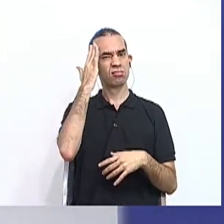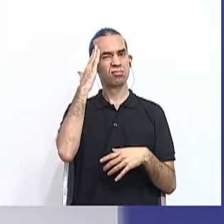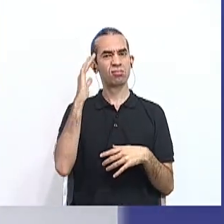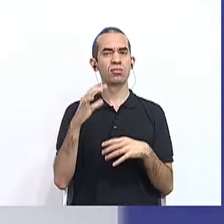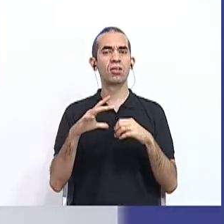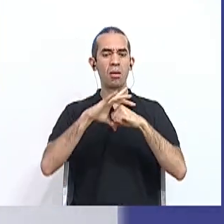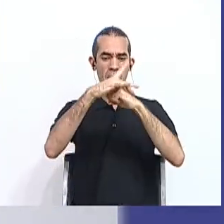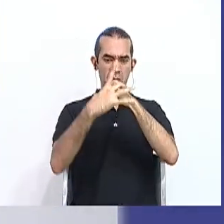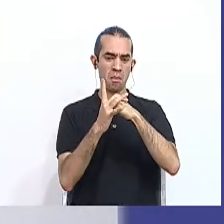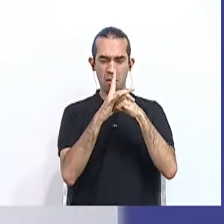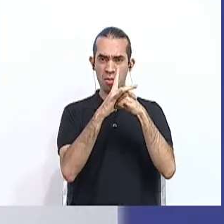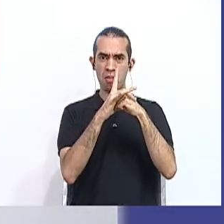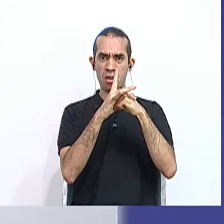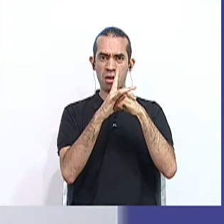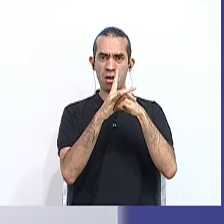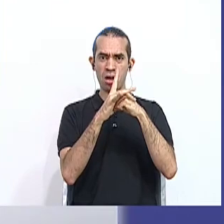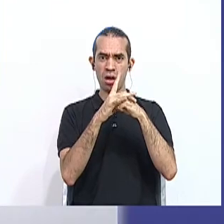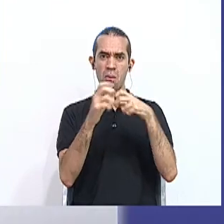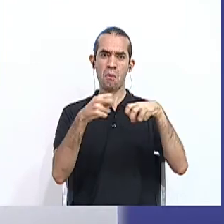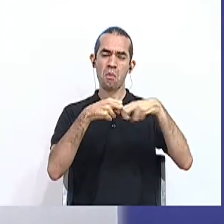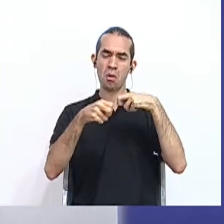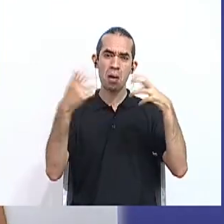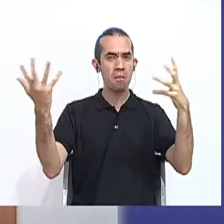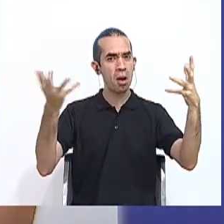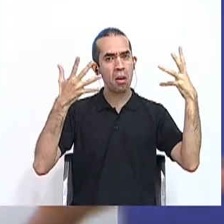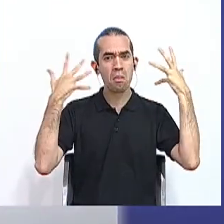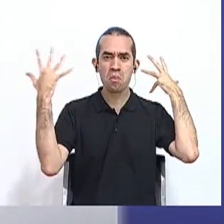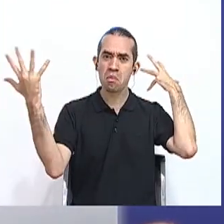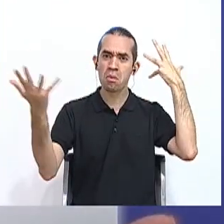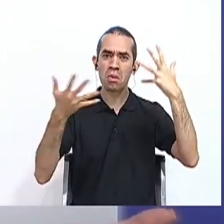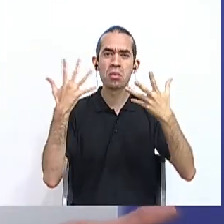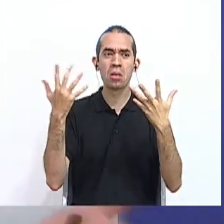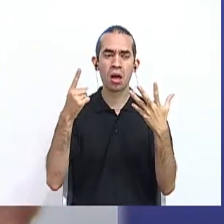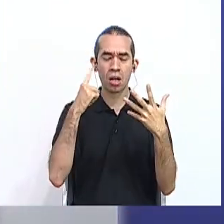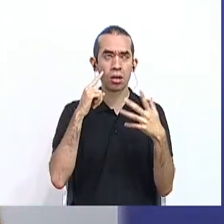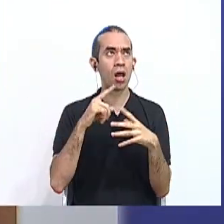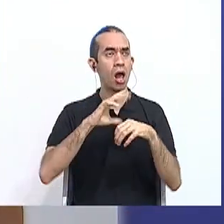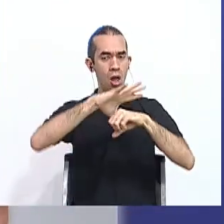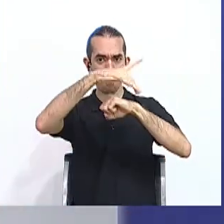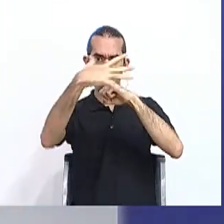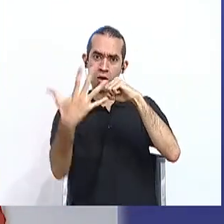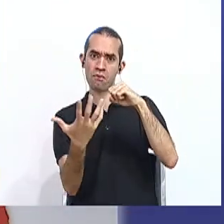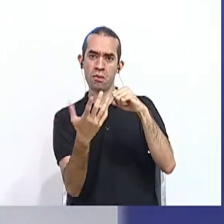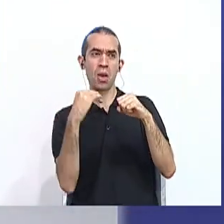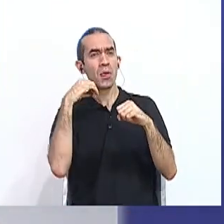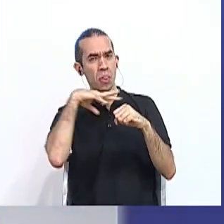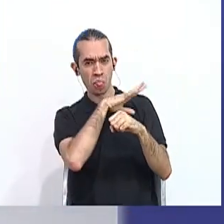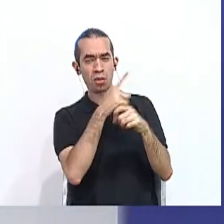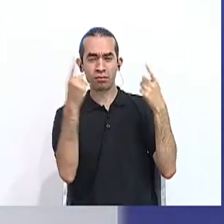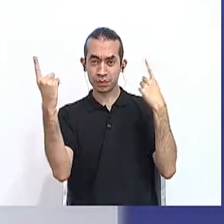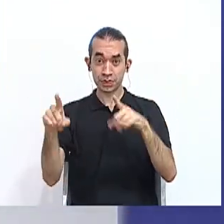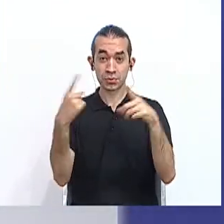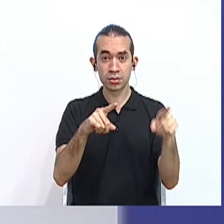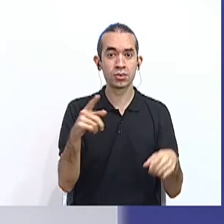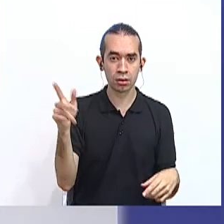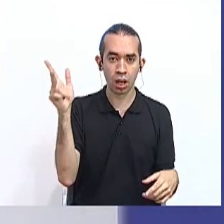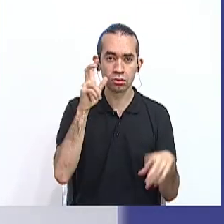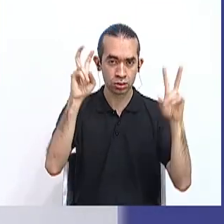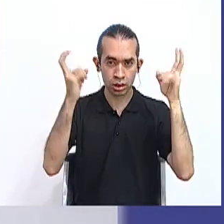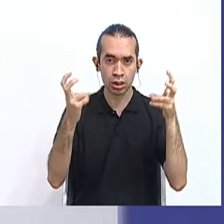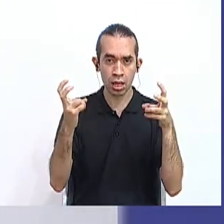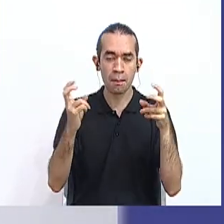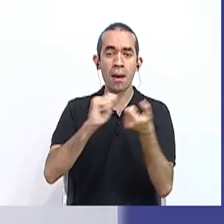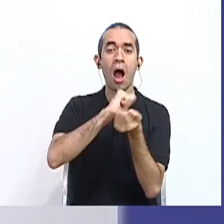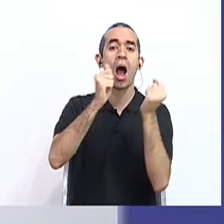la problemática ambiental que tenemos? Se está contaminando la atmósfera, estamos viendo consecuencias. ¿Han escuchado hablar del cambio